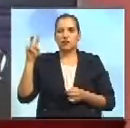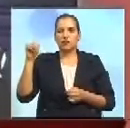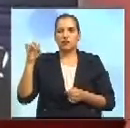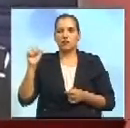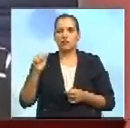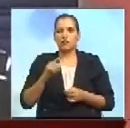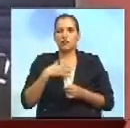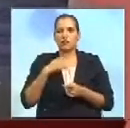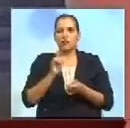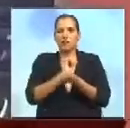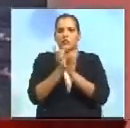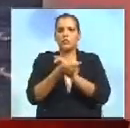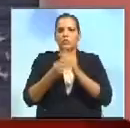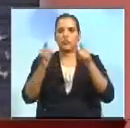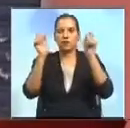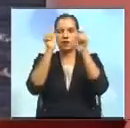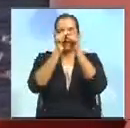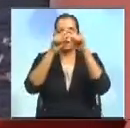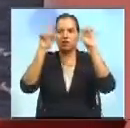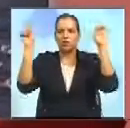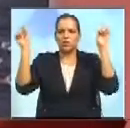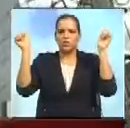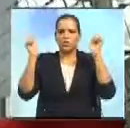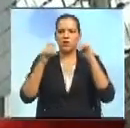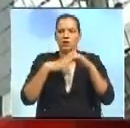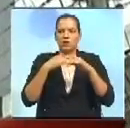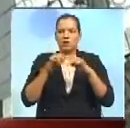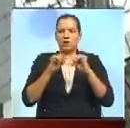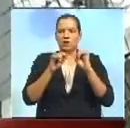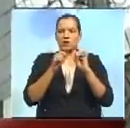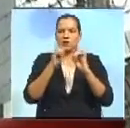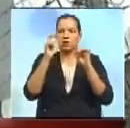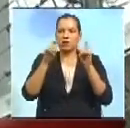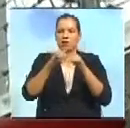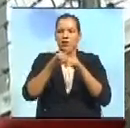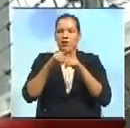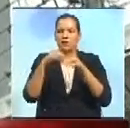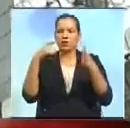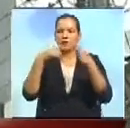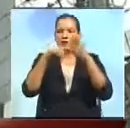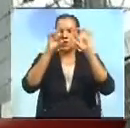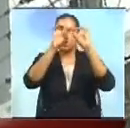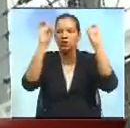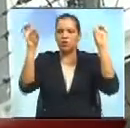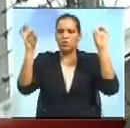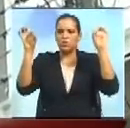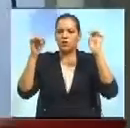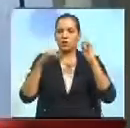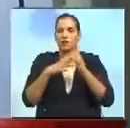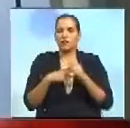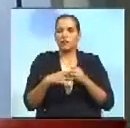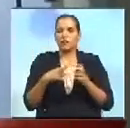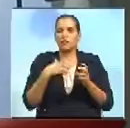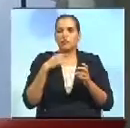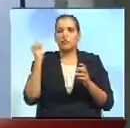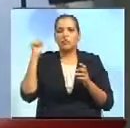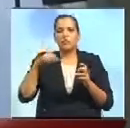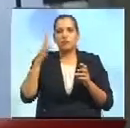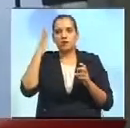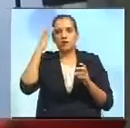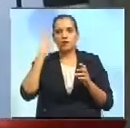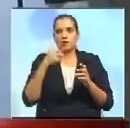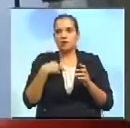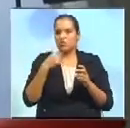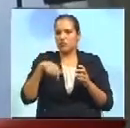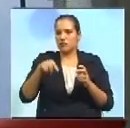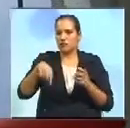estaba cambiando la cortina y el tubo hizo, parece, un mal movimiento y no, posiblemente no sabemos porque como yo